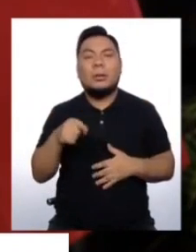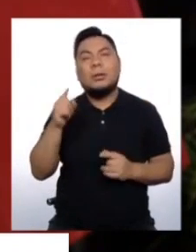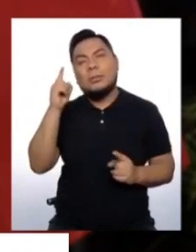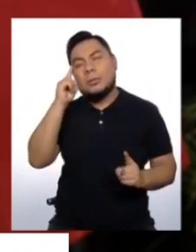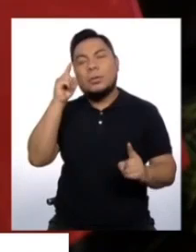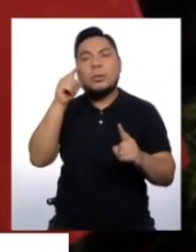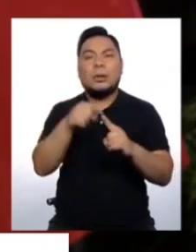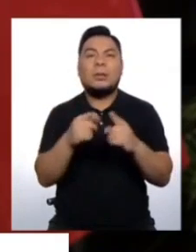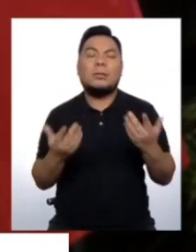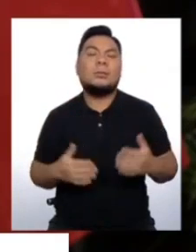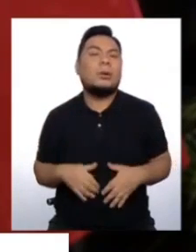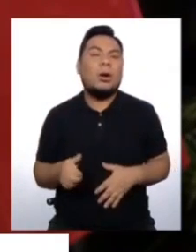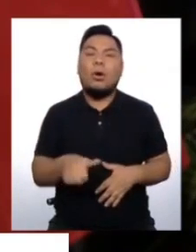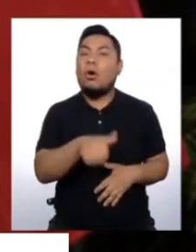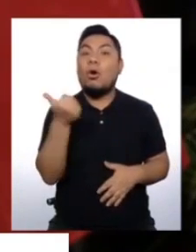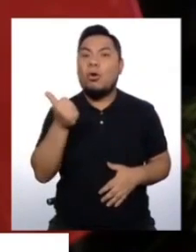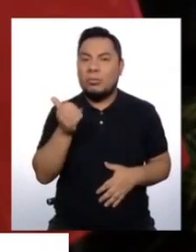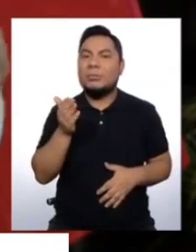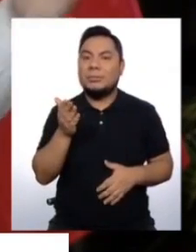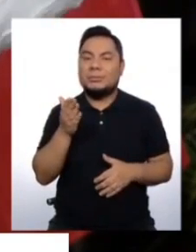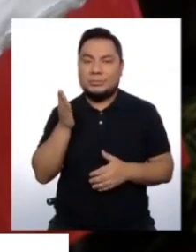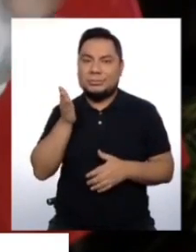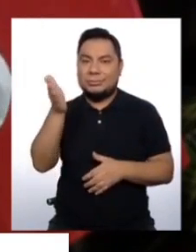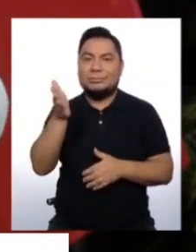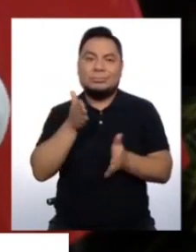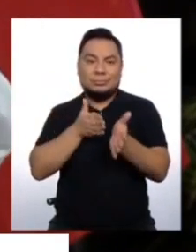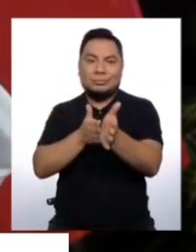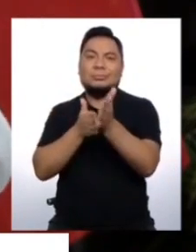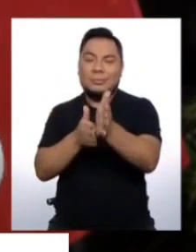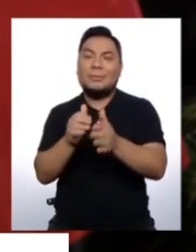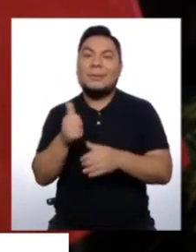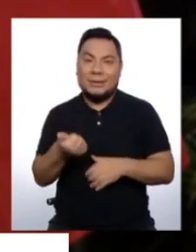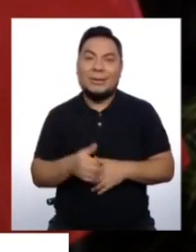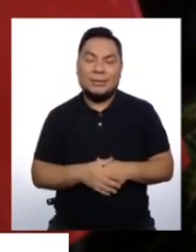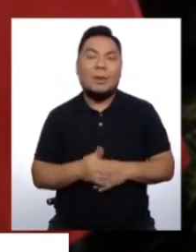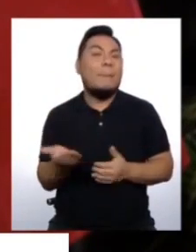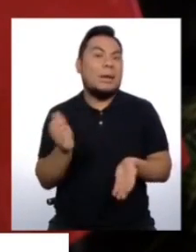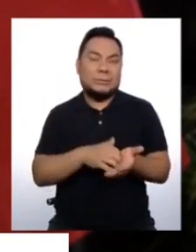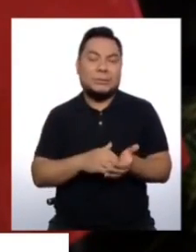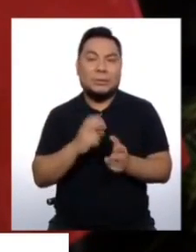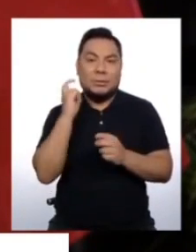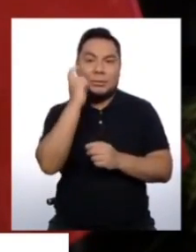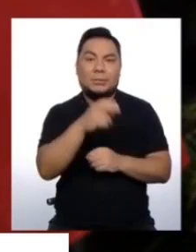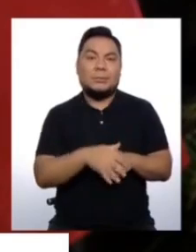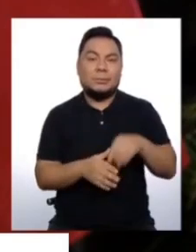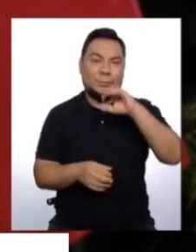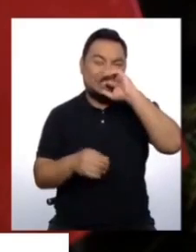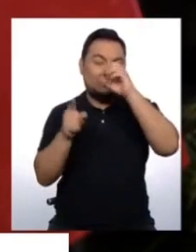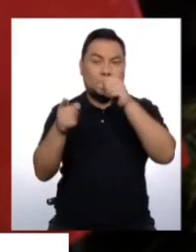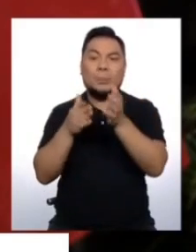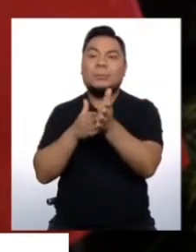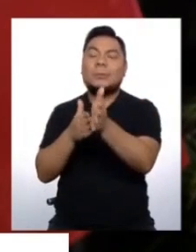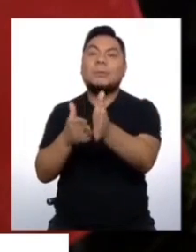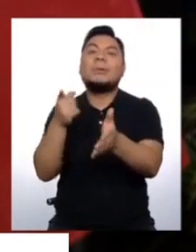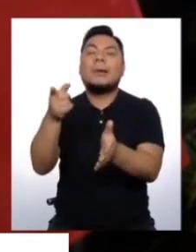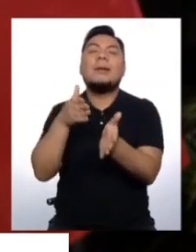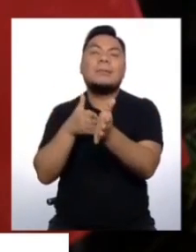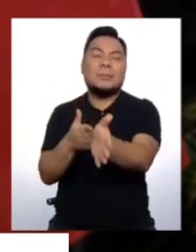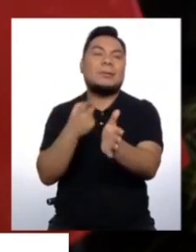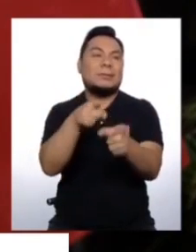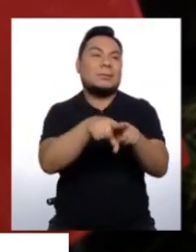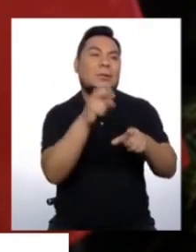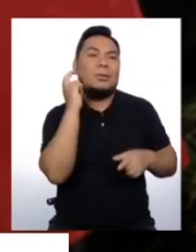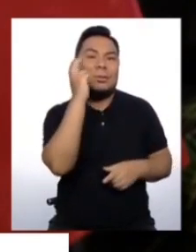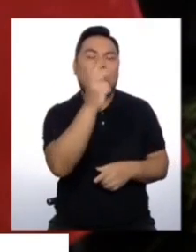objetivo otras estaciones. Ya no solamente estas líneas que son troncales y que son ejes, el metropolitano y la